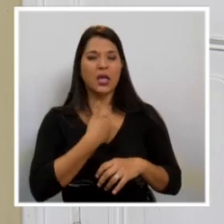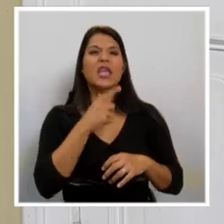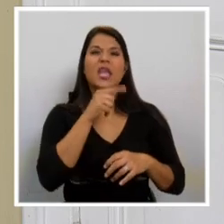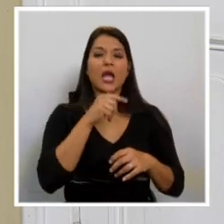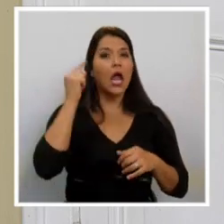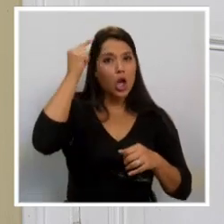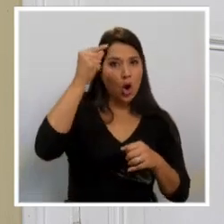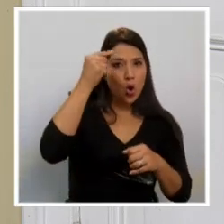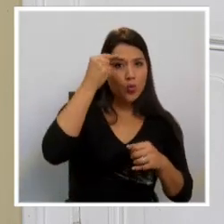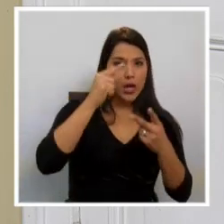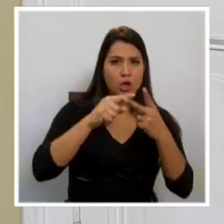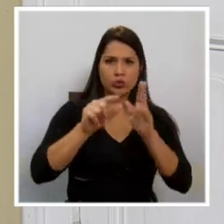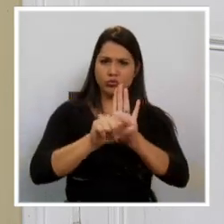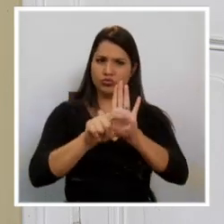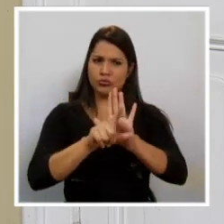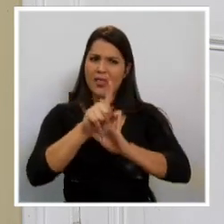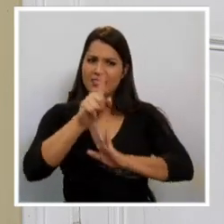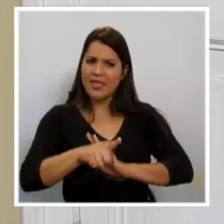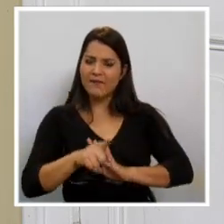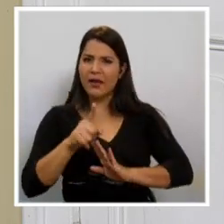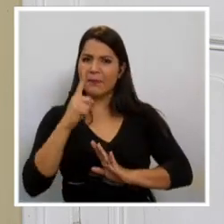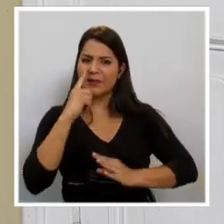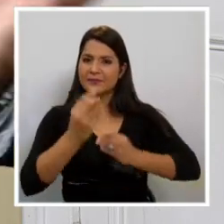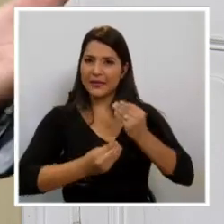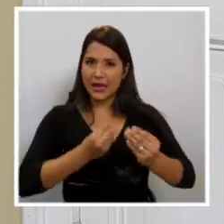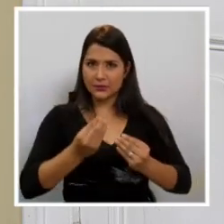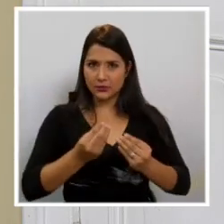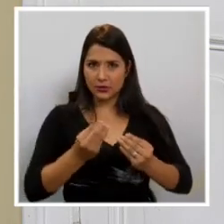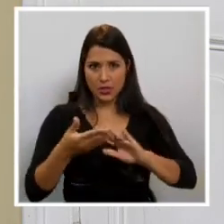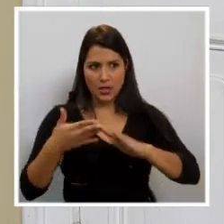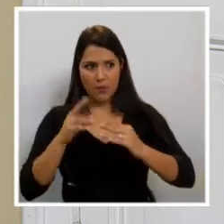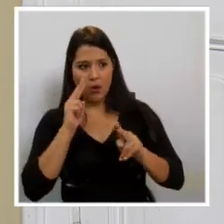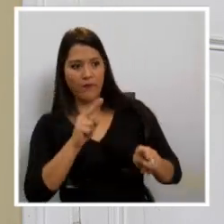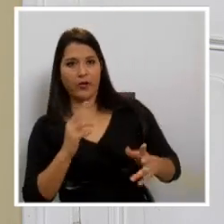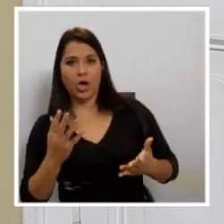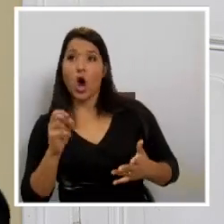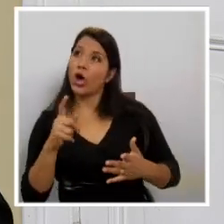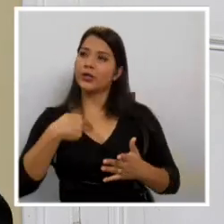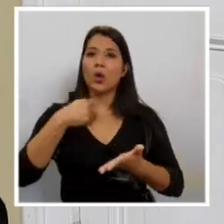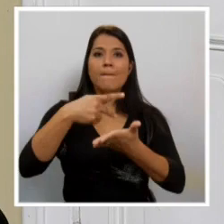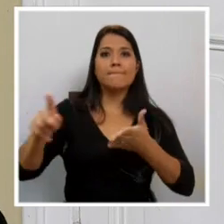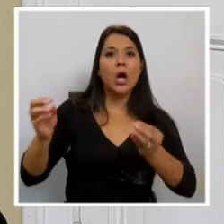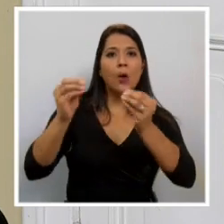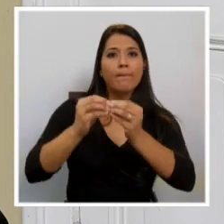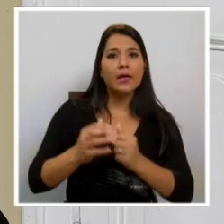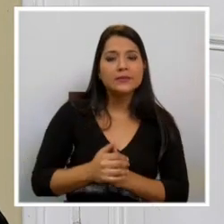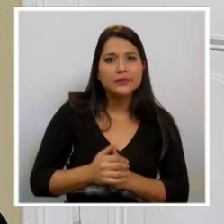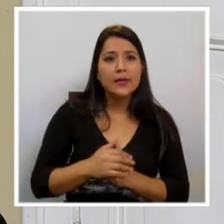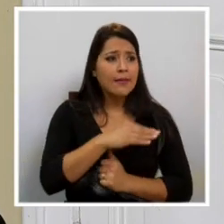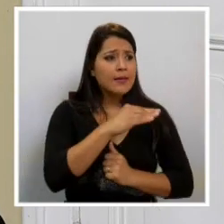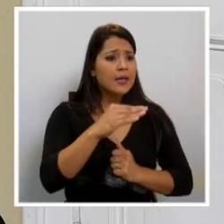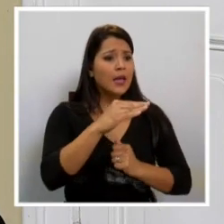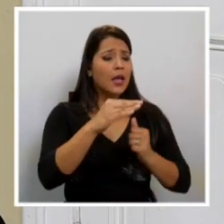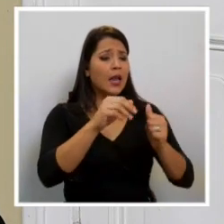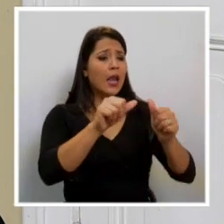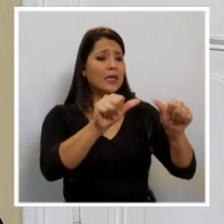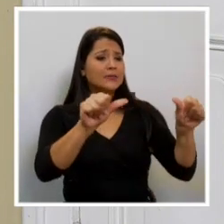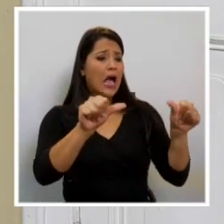y el Legislativo. Tenemos que eso los ciudadanos lo están viendo. Entonces dice, a ver, yo me sacrifico, pago más, y los sectores más privilegiados.